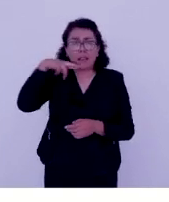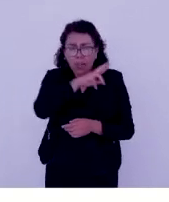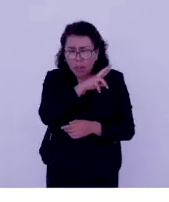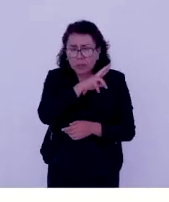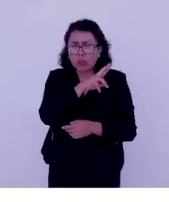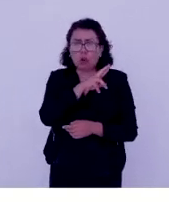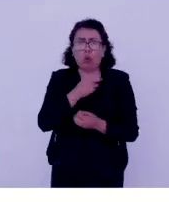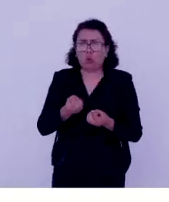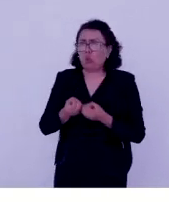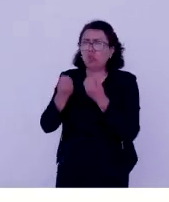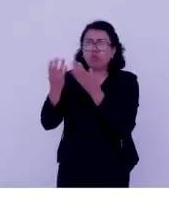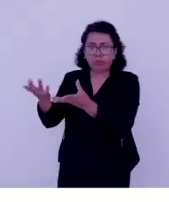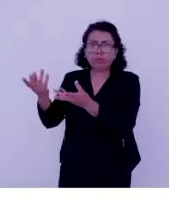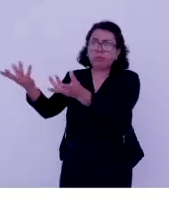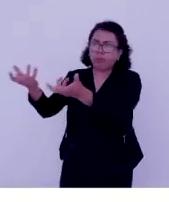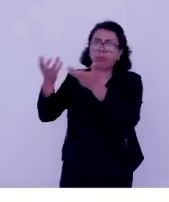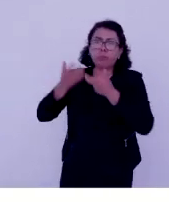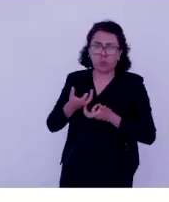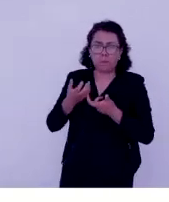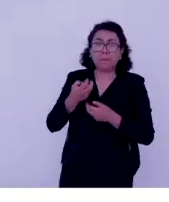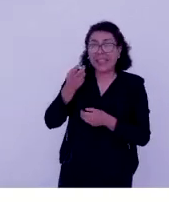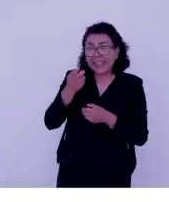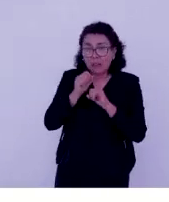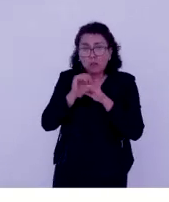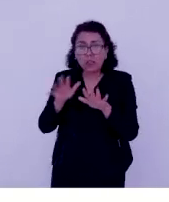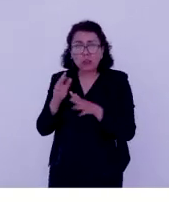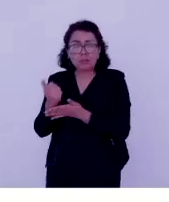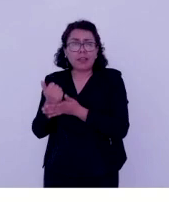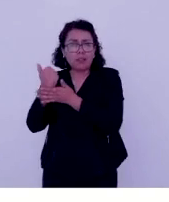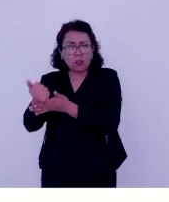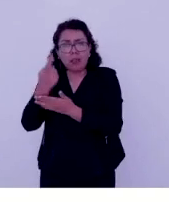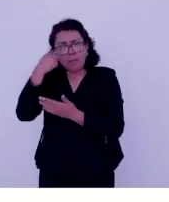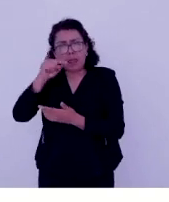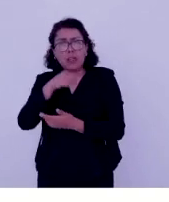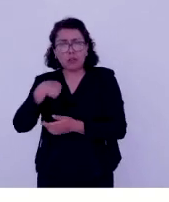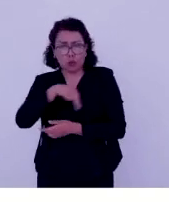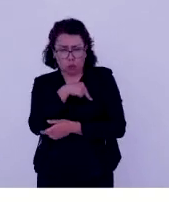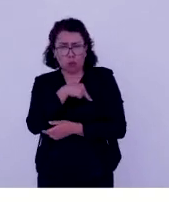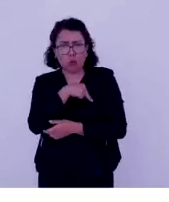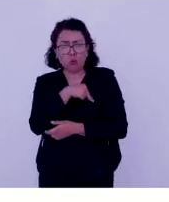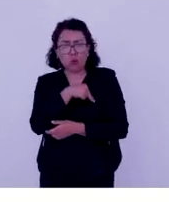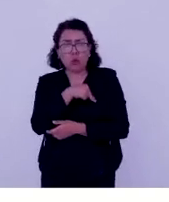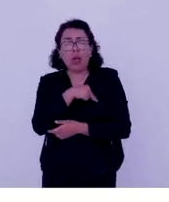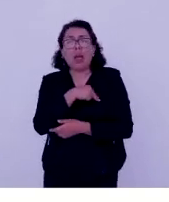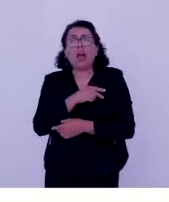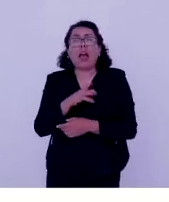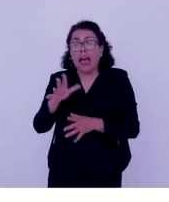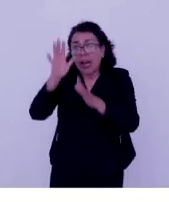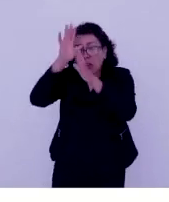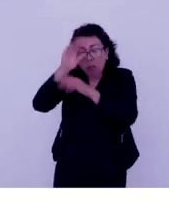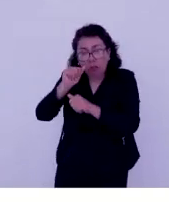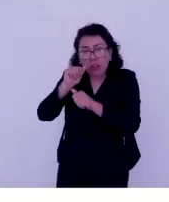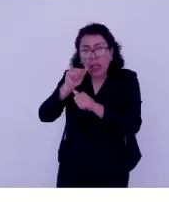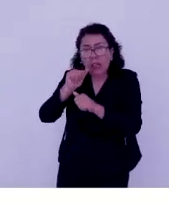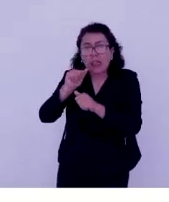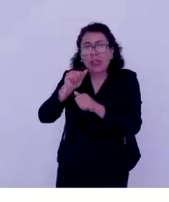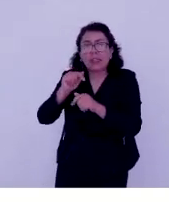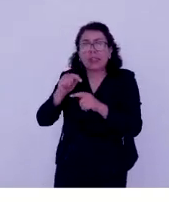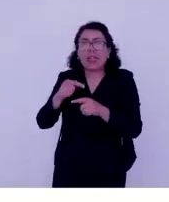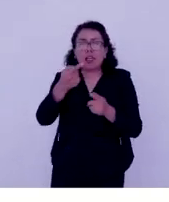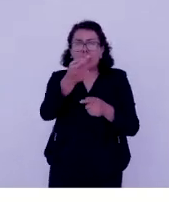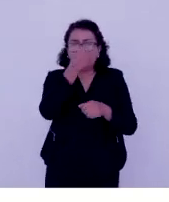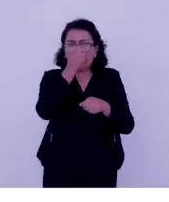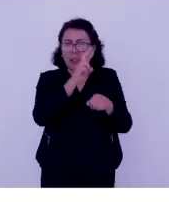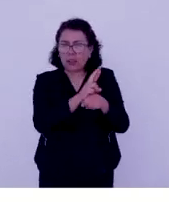entrega a recepción lo anterior gracias al uso del sistema que nos permitió el poder ejecutivo a través del convenio de colaboración que suscribimos